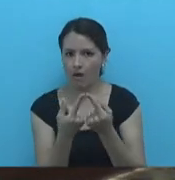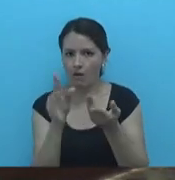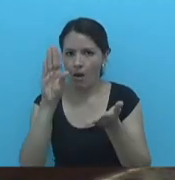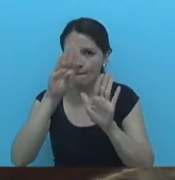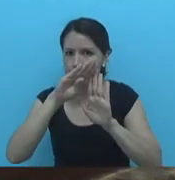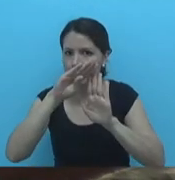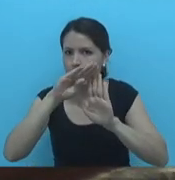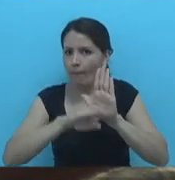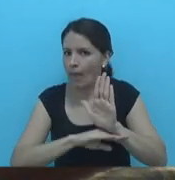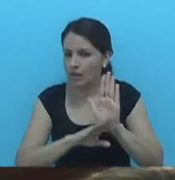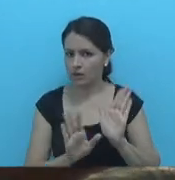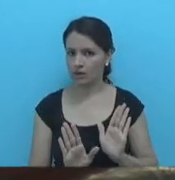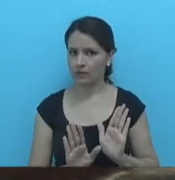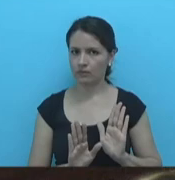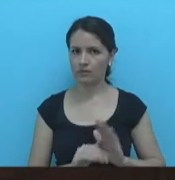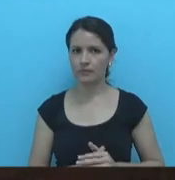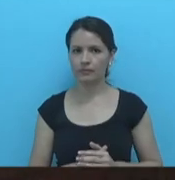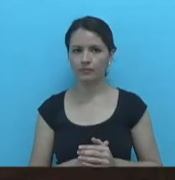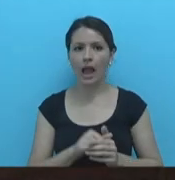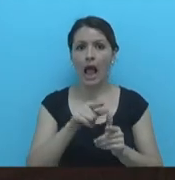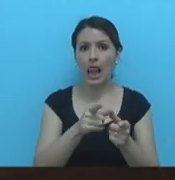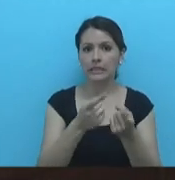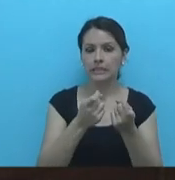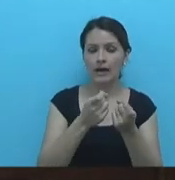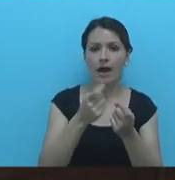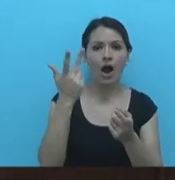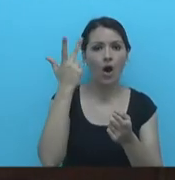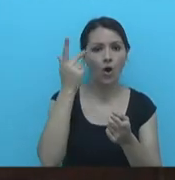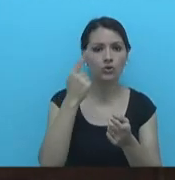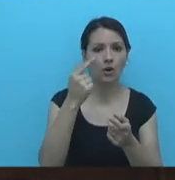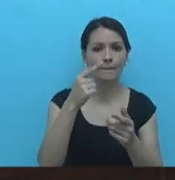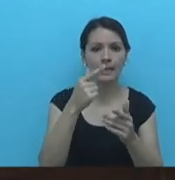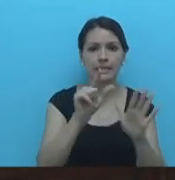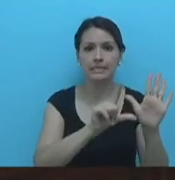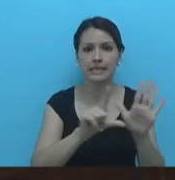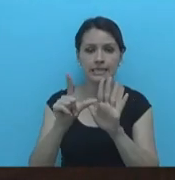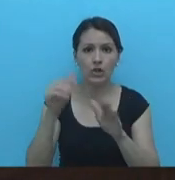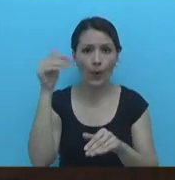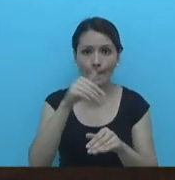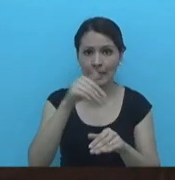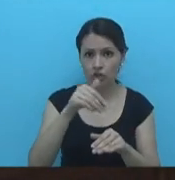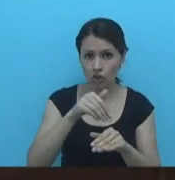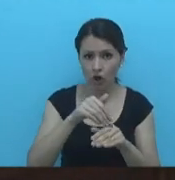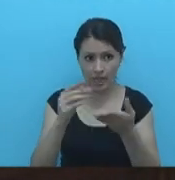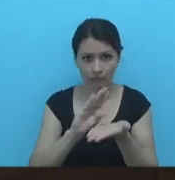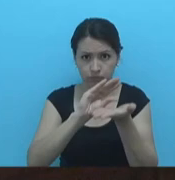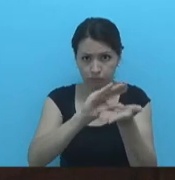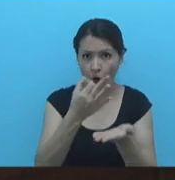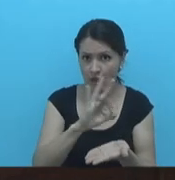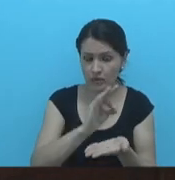enorme, abismal. Debía tener 8.700 millones destinados y solo tiene 560. La verdad